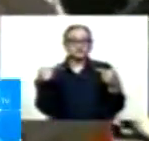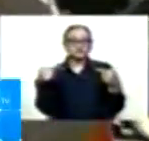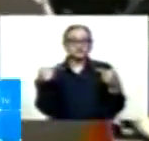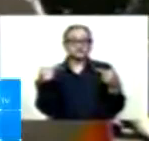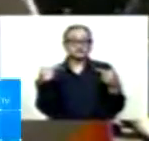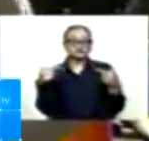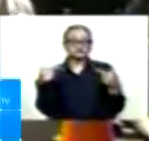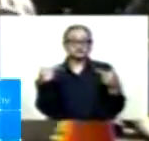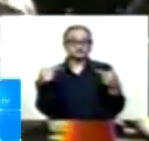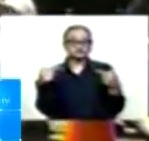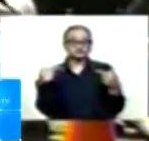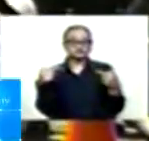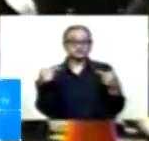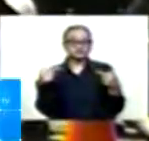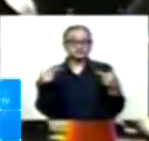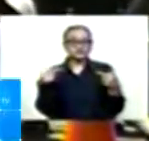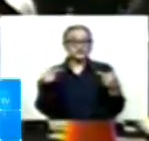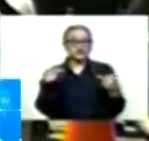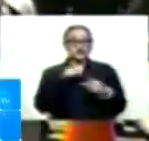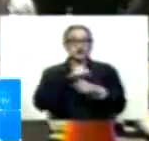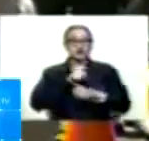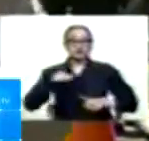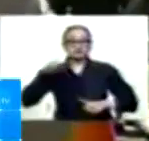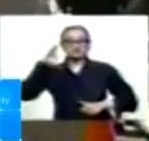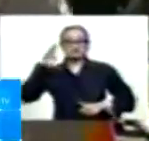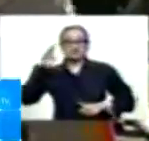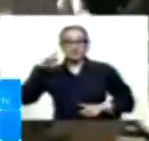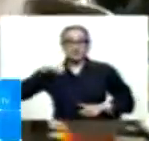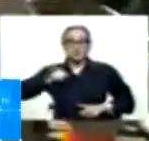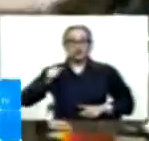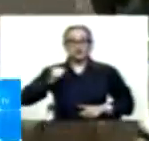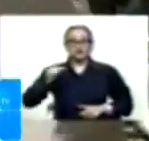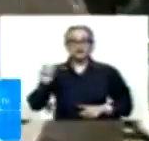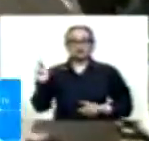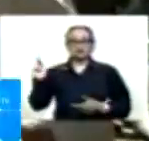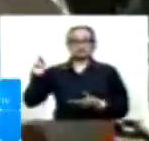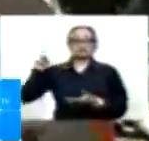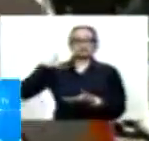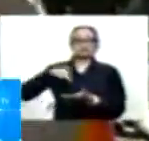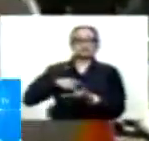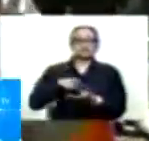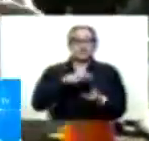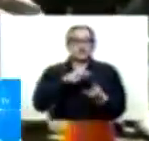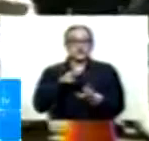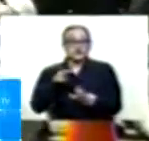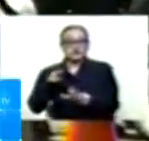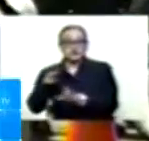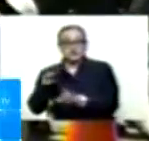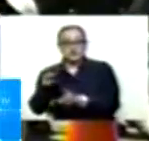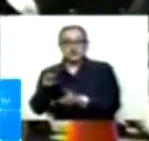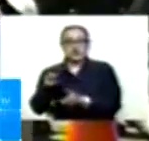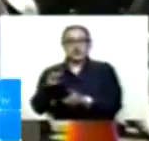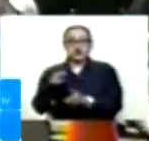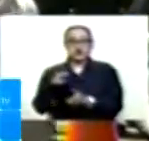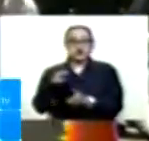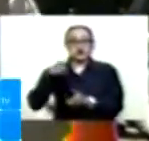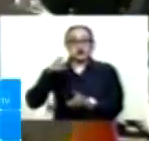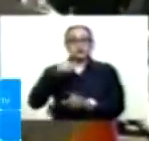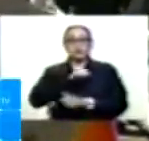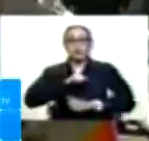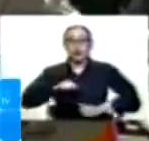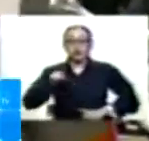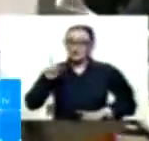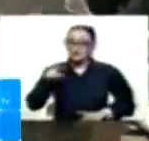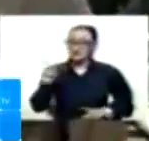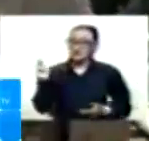necesidad de que las fuerzas policiales y la Fuerza Armada Nacional Bolivariana, entre ellas la Guardia Nacional